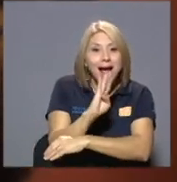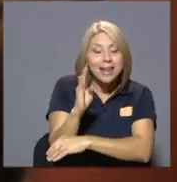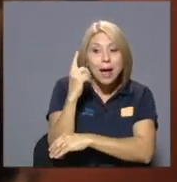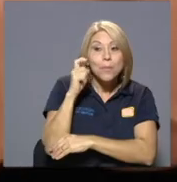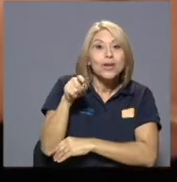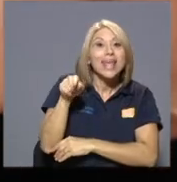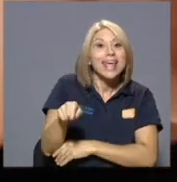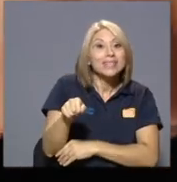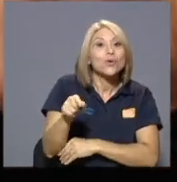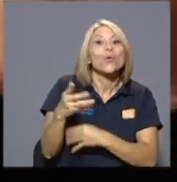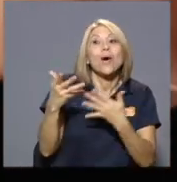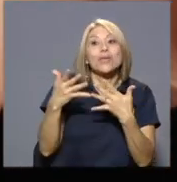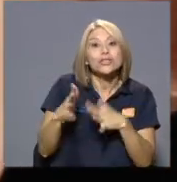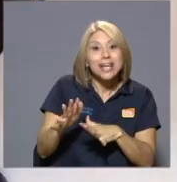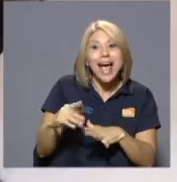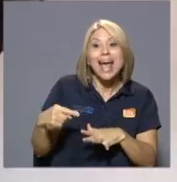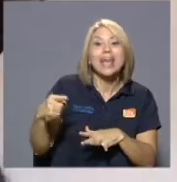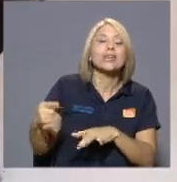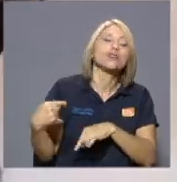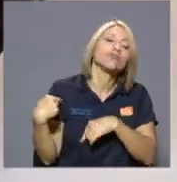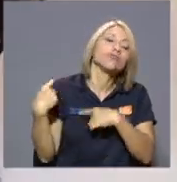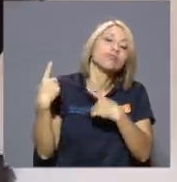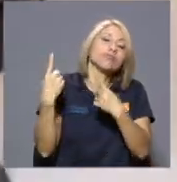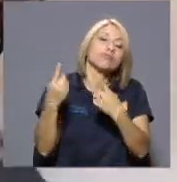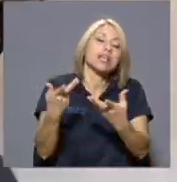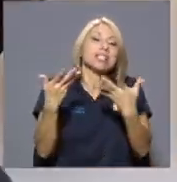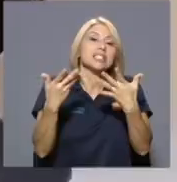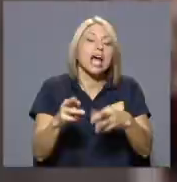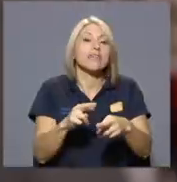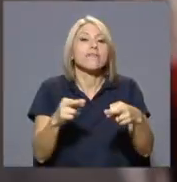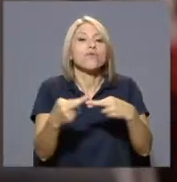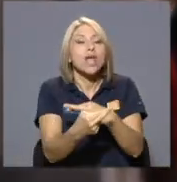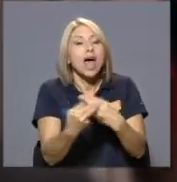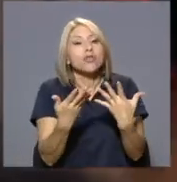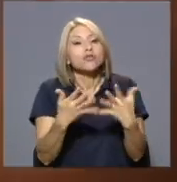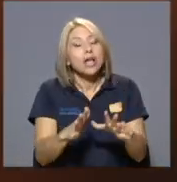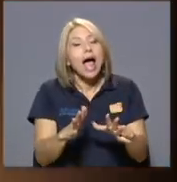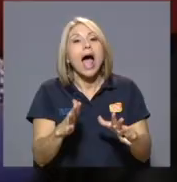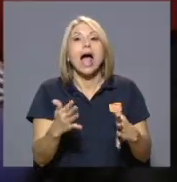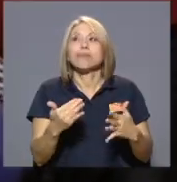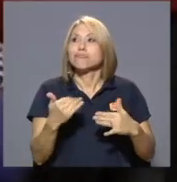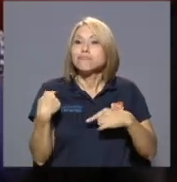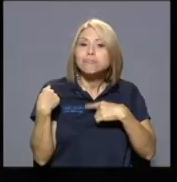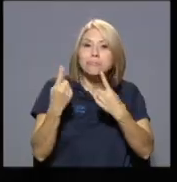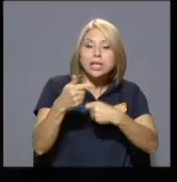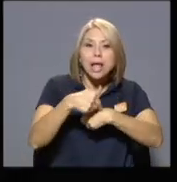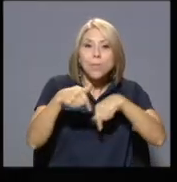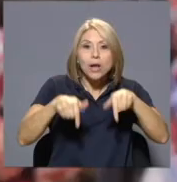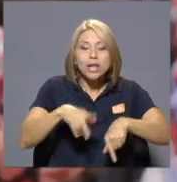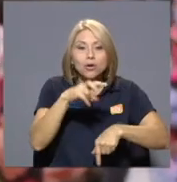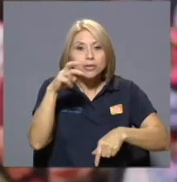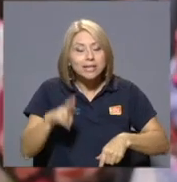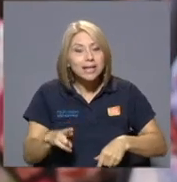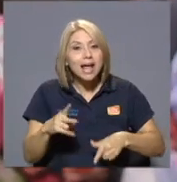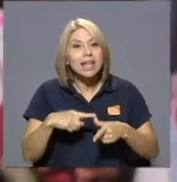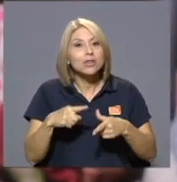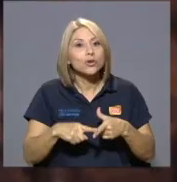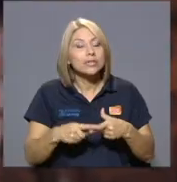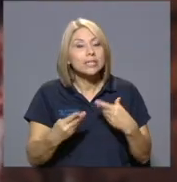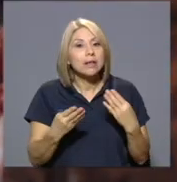tipo de carnet de solicitante de refugiado o son refugiadas, ¿verdad? Entonces yo creo que en ese momento es donde